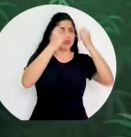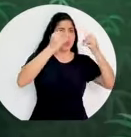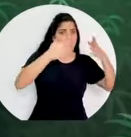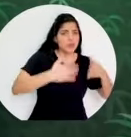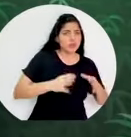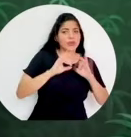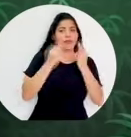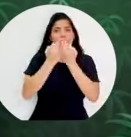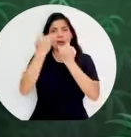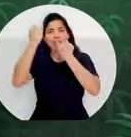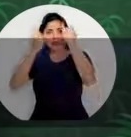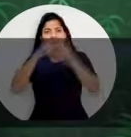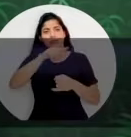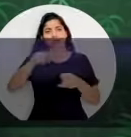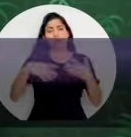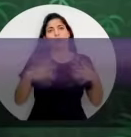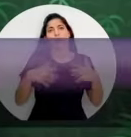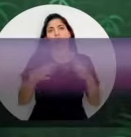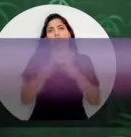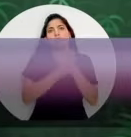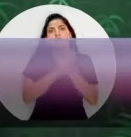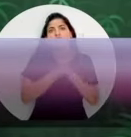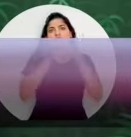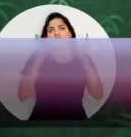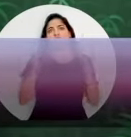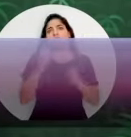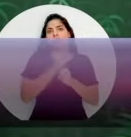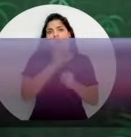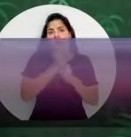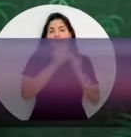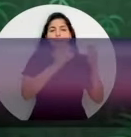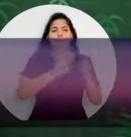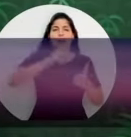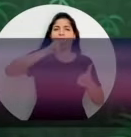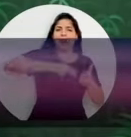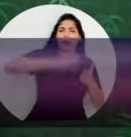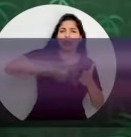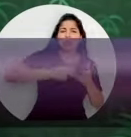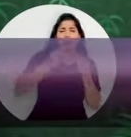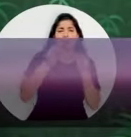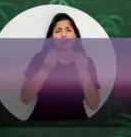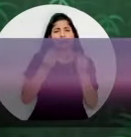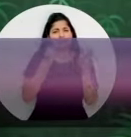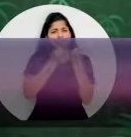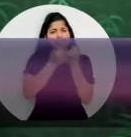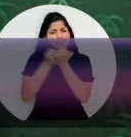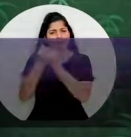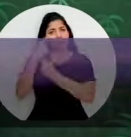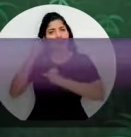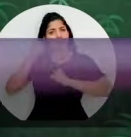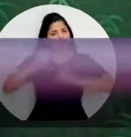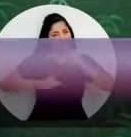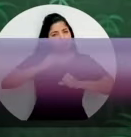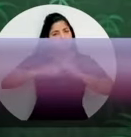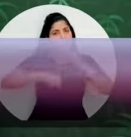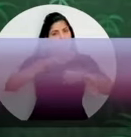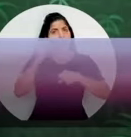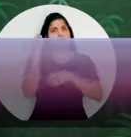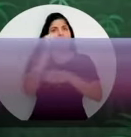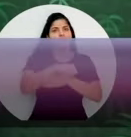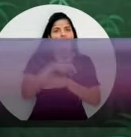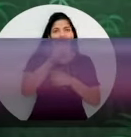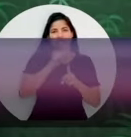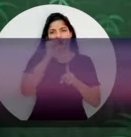iniciativas docentes y de familias que enriquecen nuestro trabajo, planes de lectura y mucho apoyo para superar esta